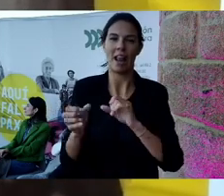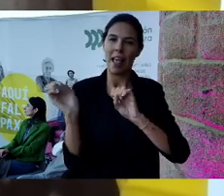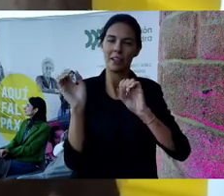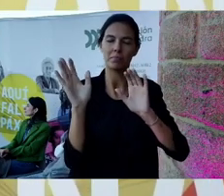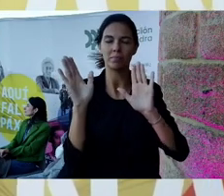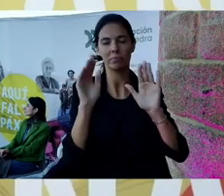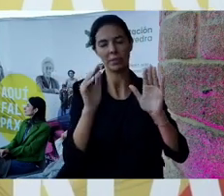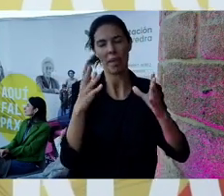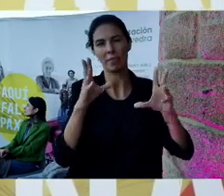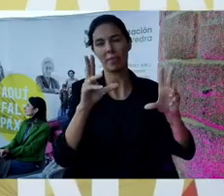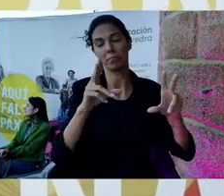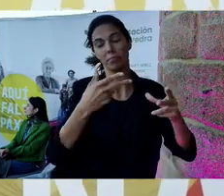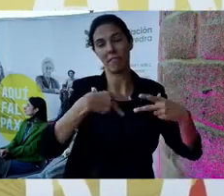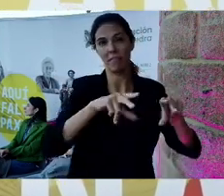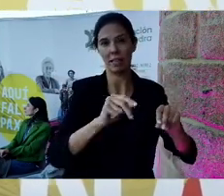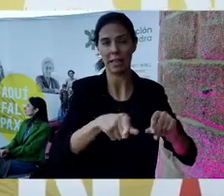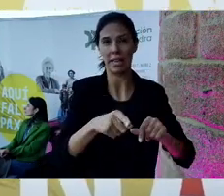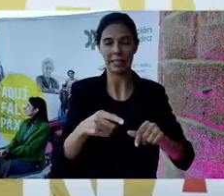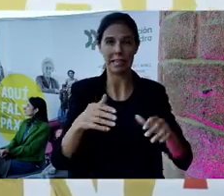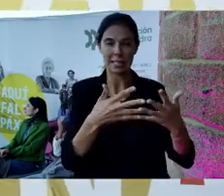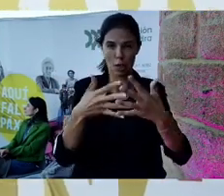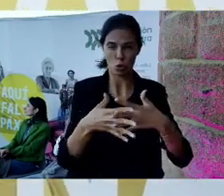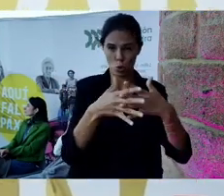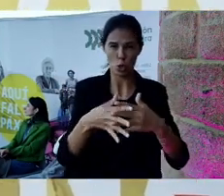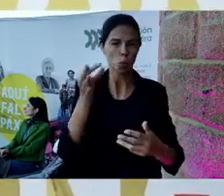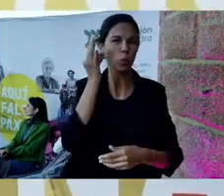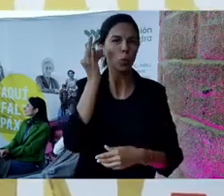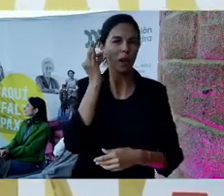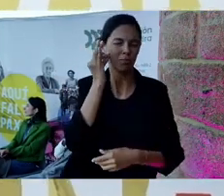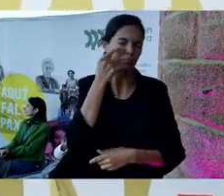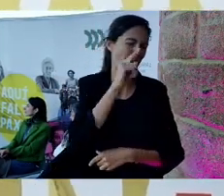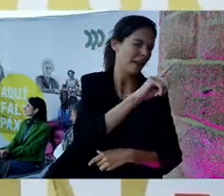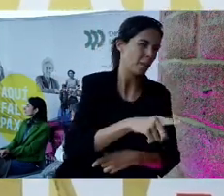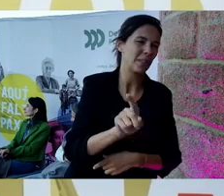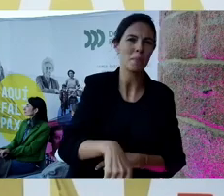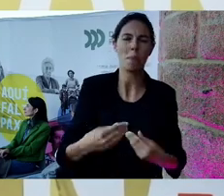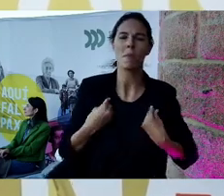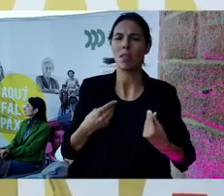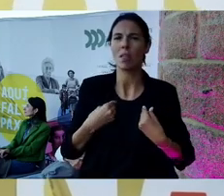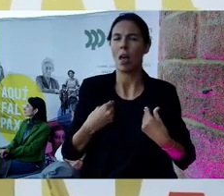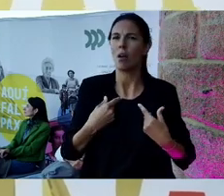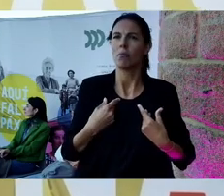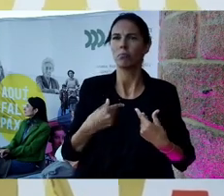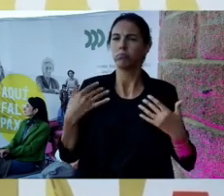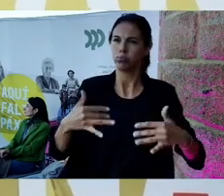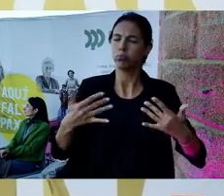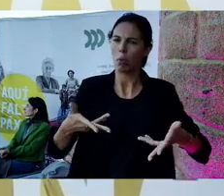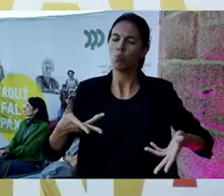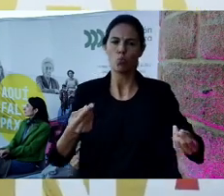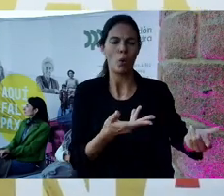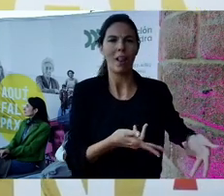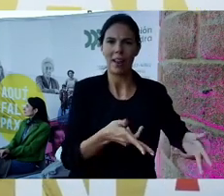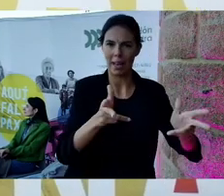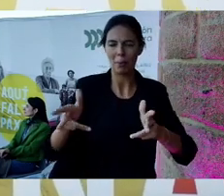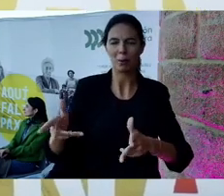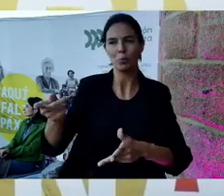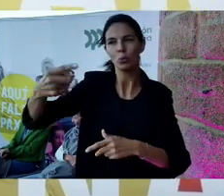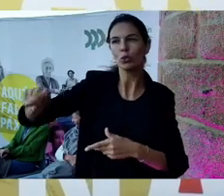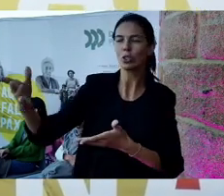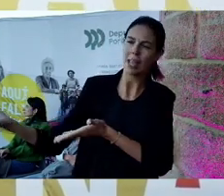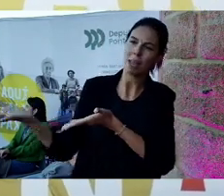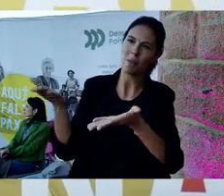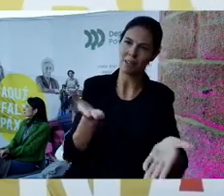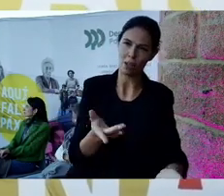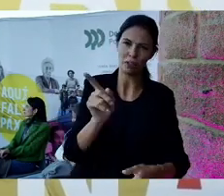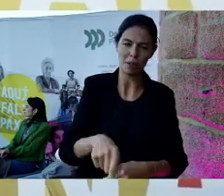acabou a súa carreira nos Estados Unidos. É unha historia dunha muller fascinante que tamén viviu a súa vida con moita liberdade, así